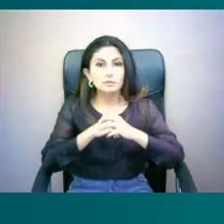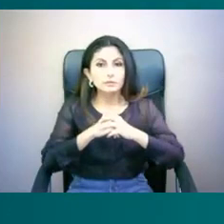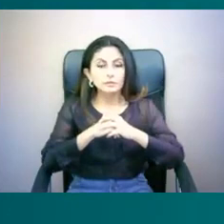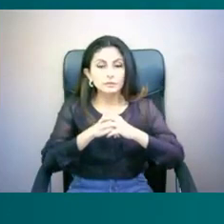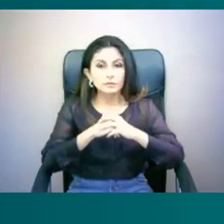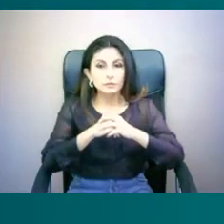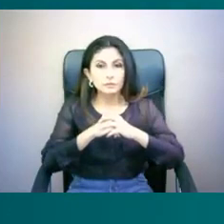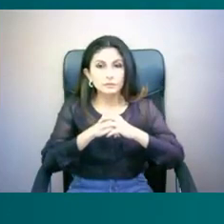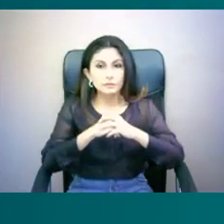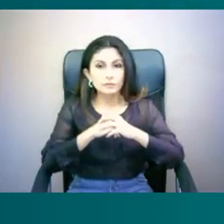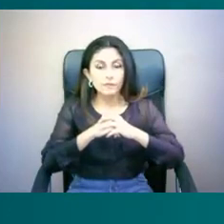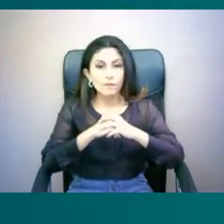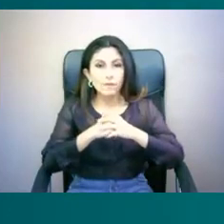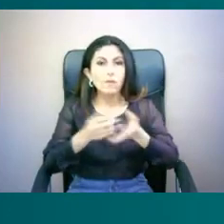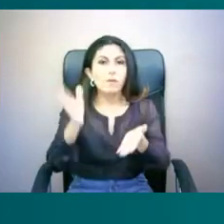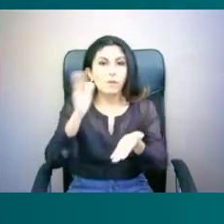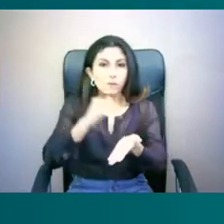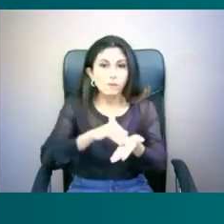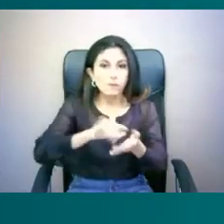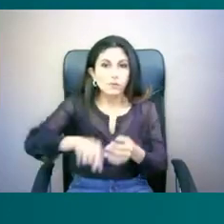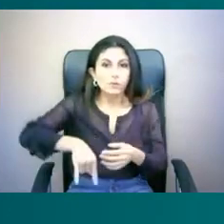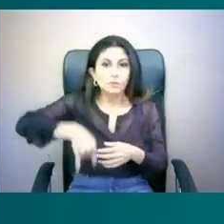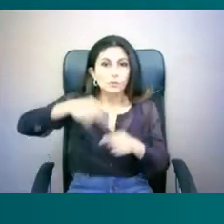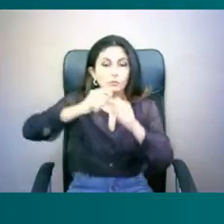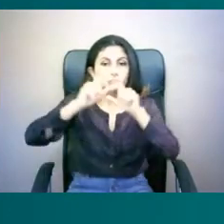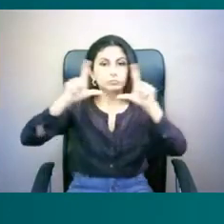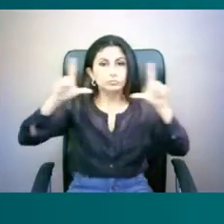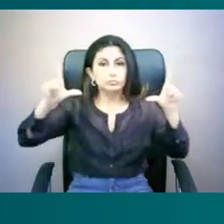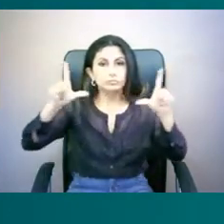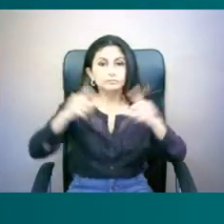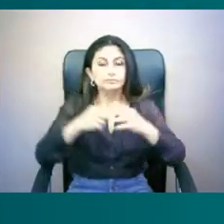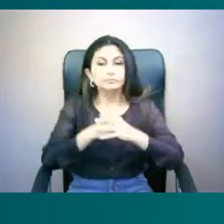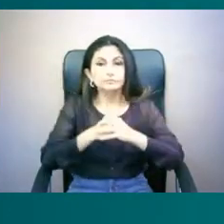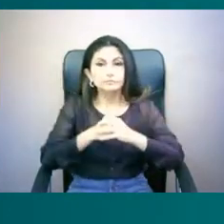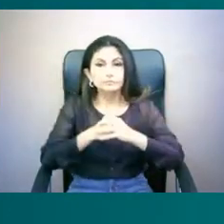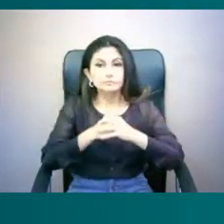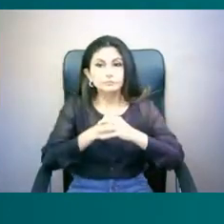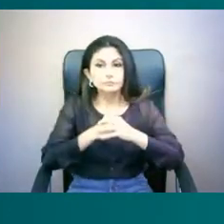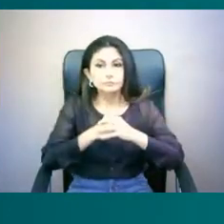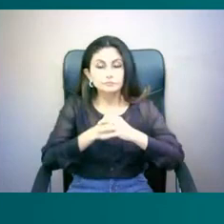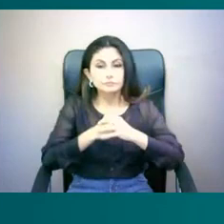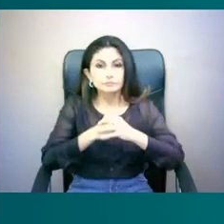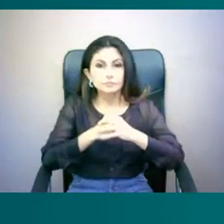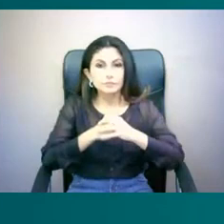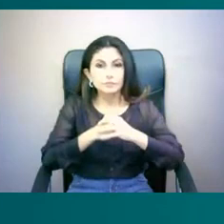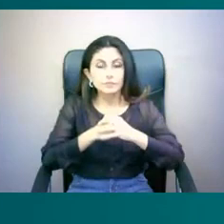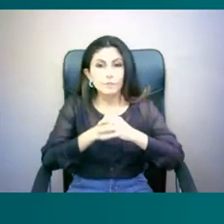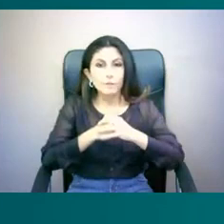Voy a compartir nuevamente.